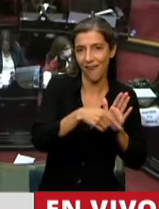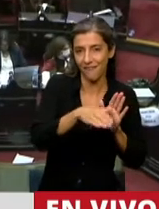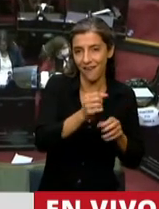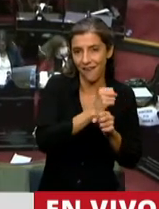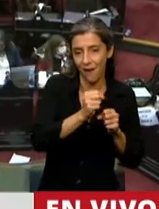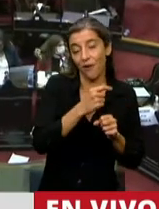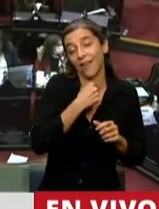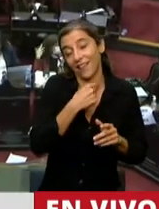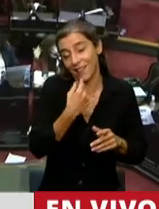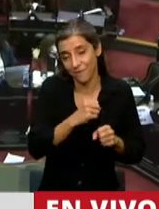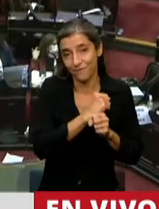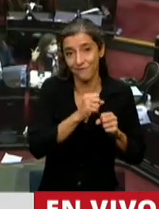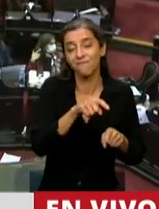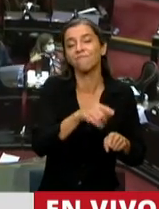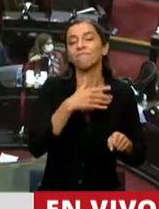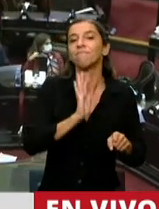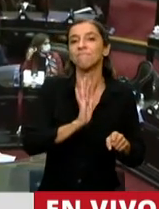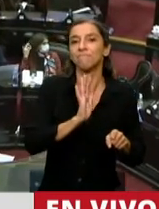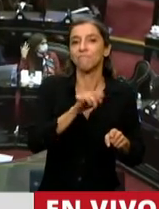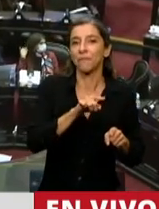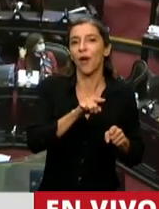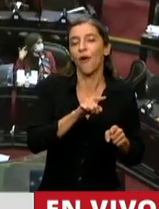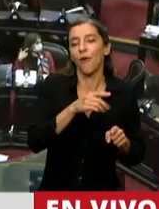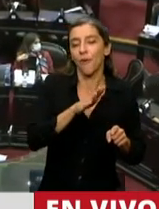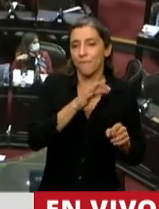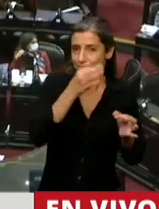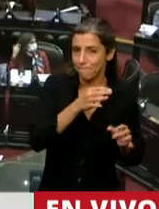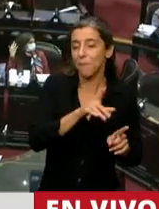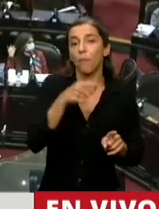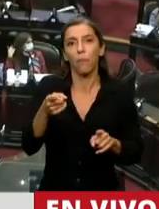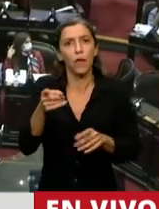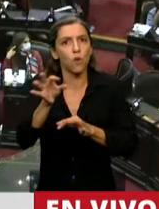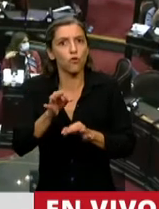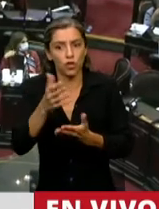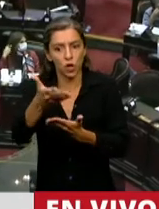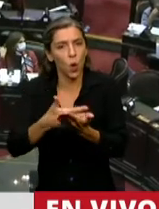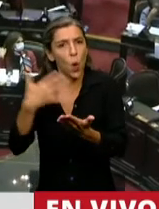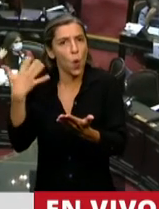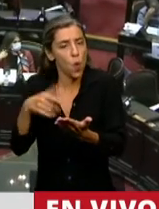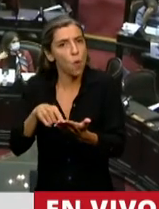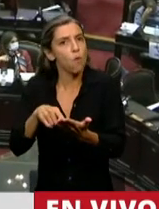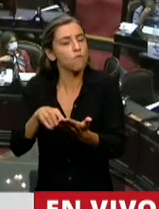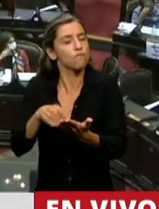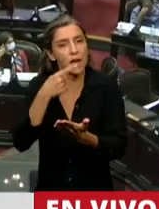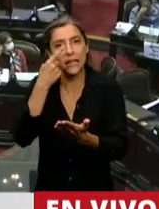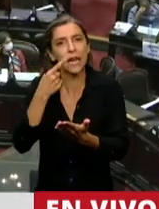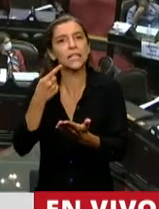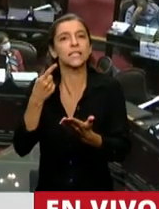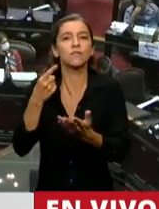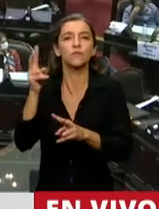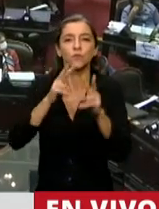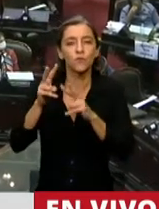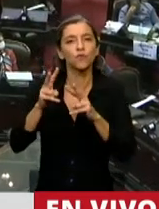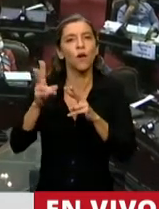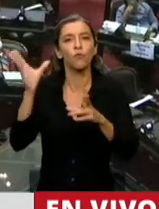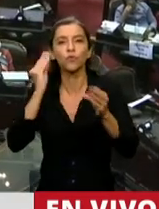que lo que estamos logrando a través del consenso, del diálogo, de la escucha, es un proyecto con el que